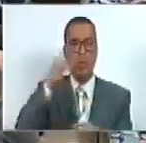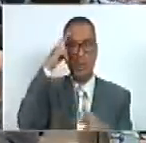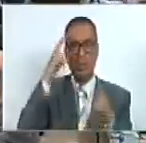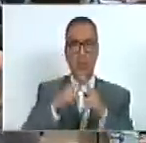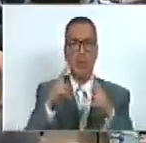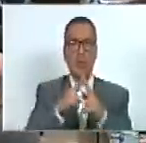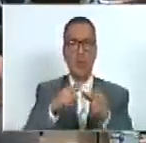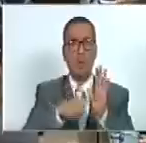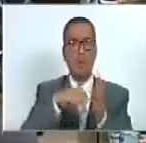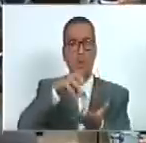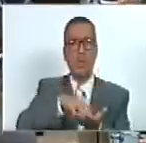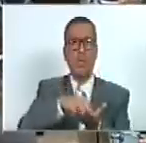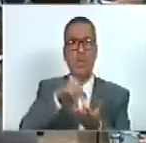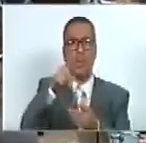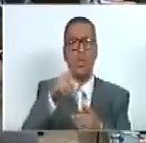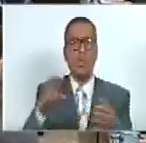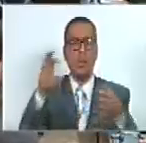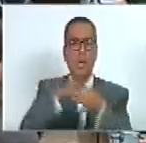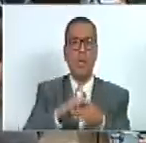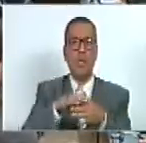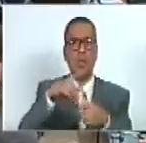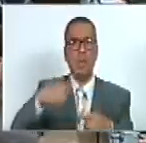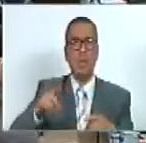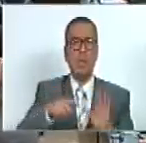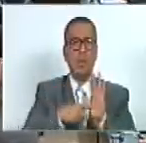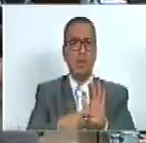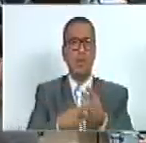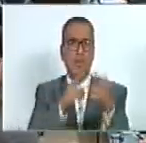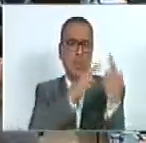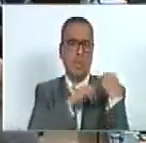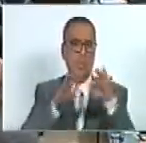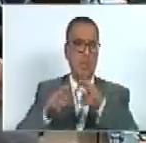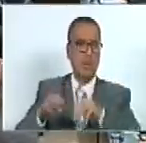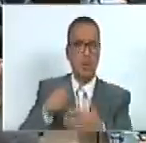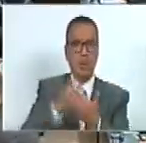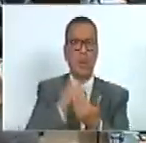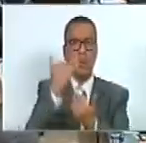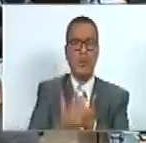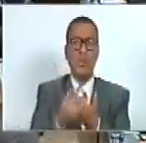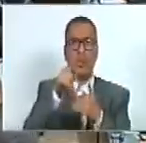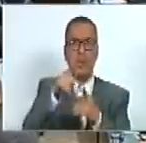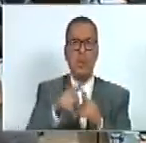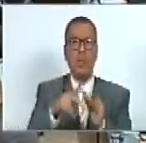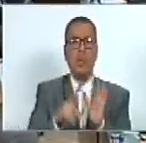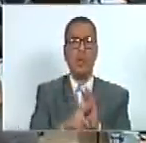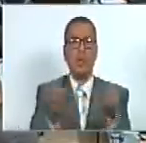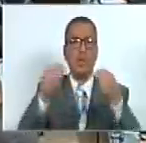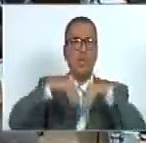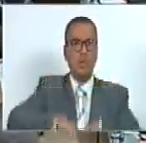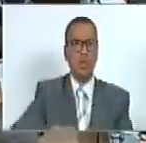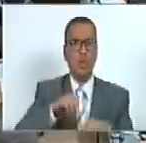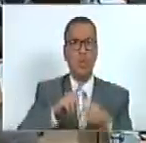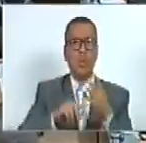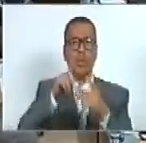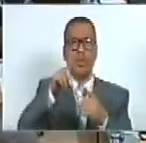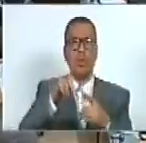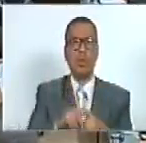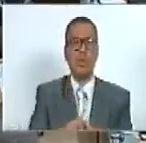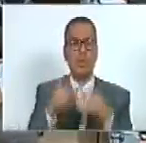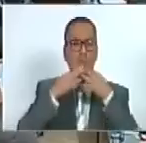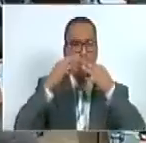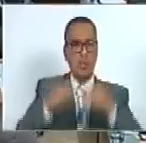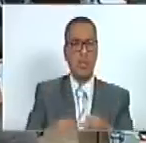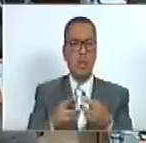de esta Cámara que esta Alianza Democrática presentamos en Secretaría un proyecto, una propuesta de proyecto de acuerdo distinta que